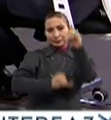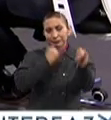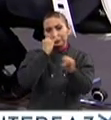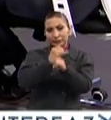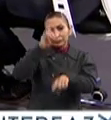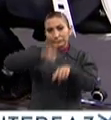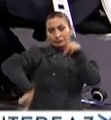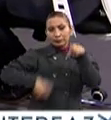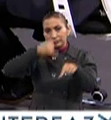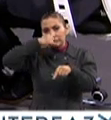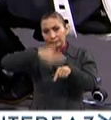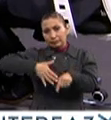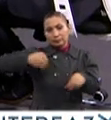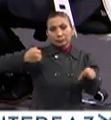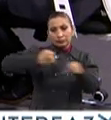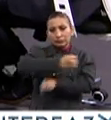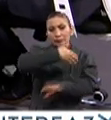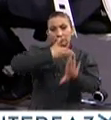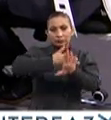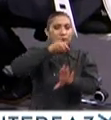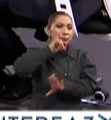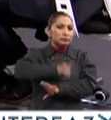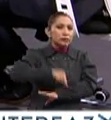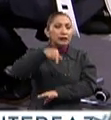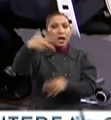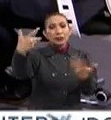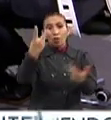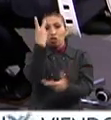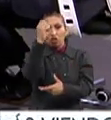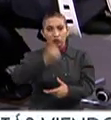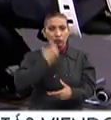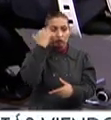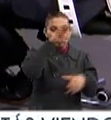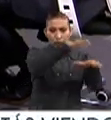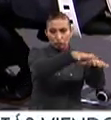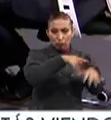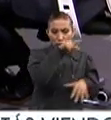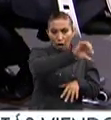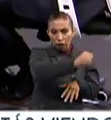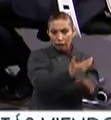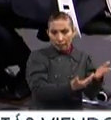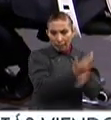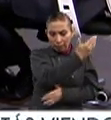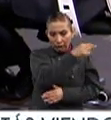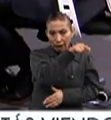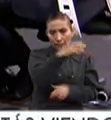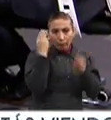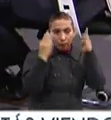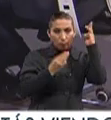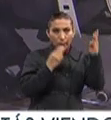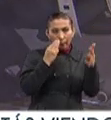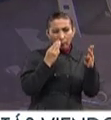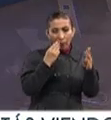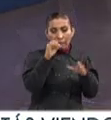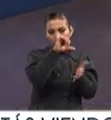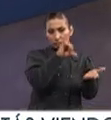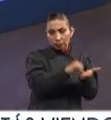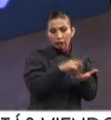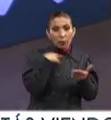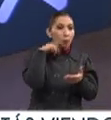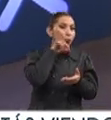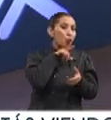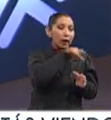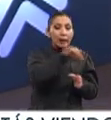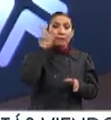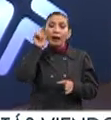Internacional de la Erradicación de la Violencia en contra de las Mujeres, estamos realizando dos foros, uno a las 11 de la mañana en el Museo en el Centro de la